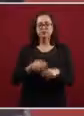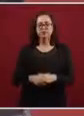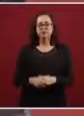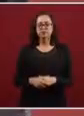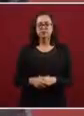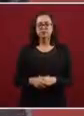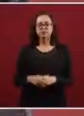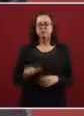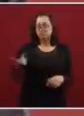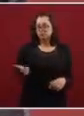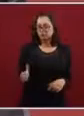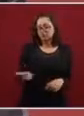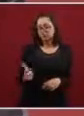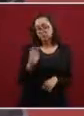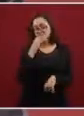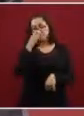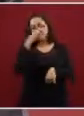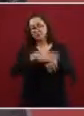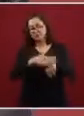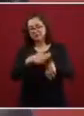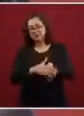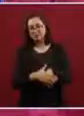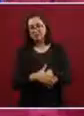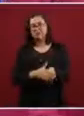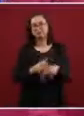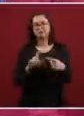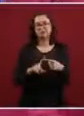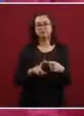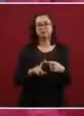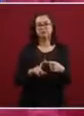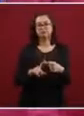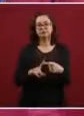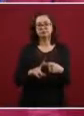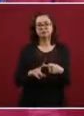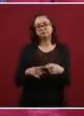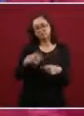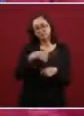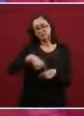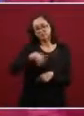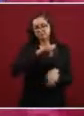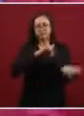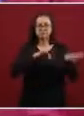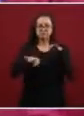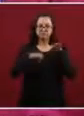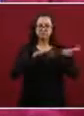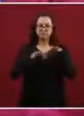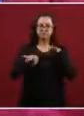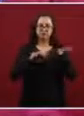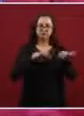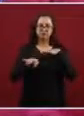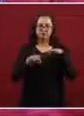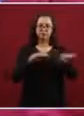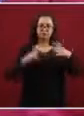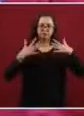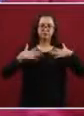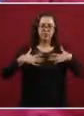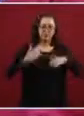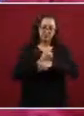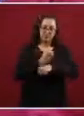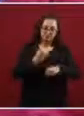en Guanajuato, en los que producen, elaboran